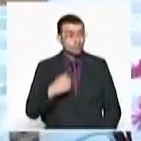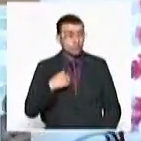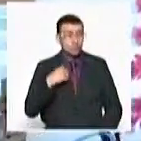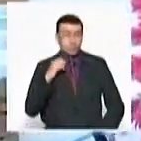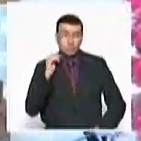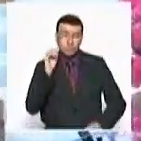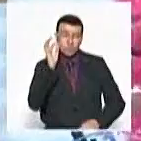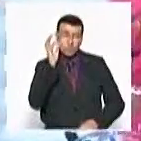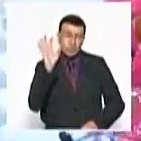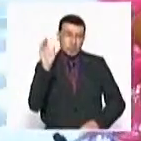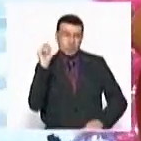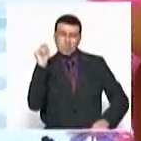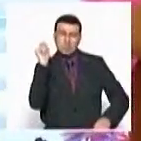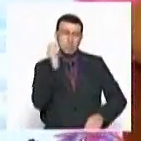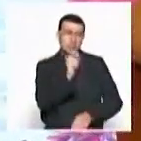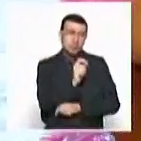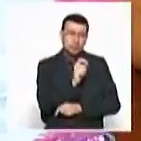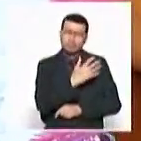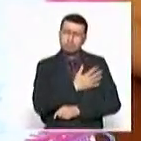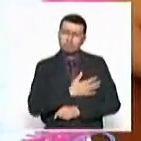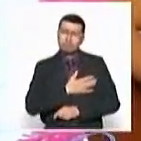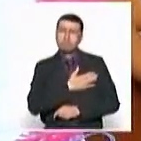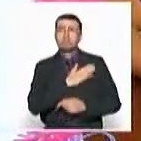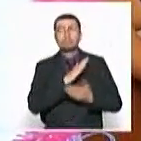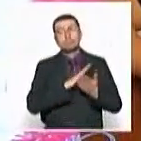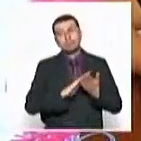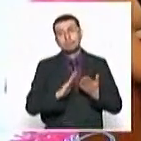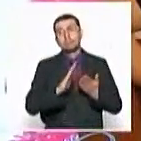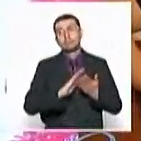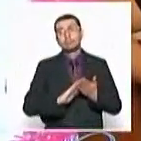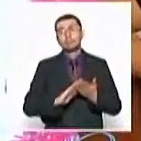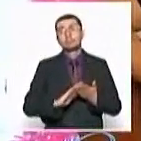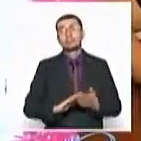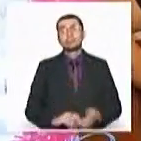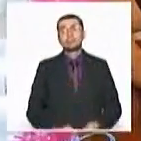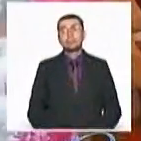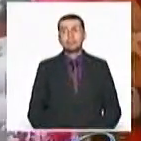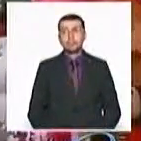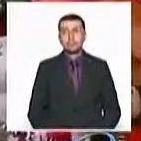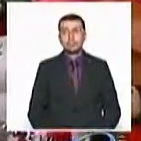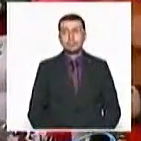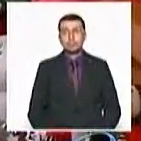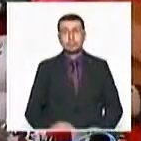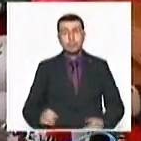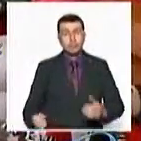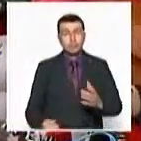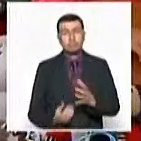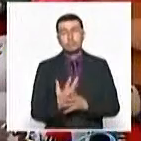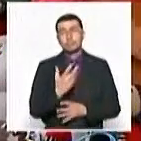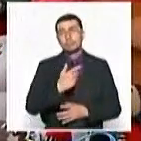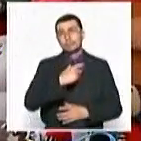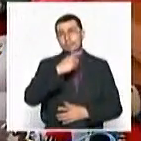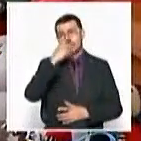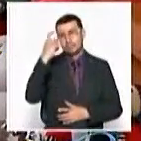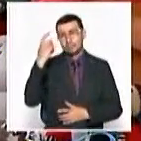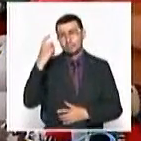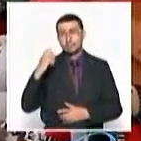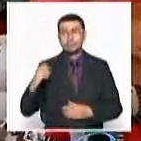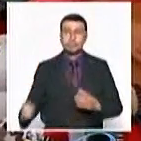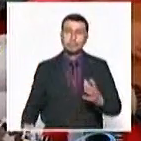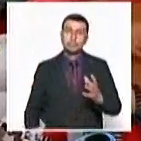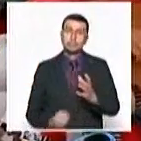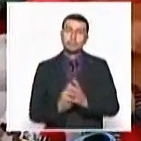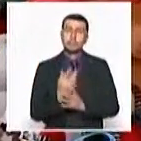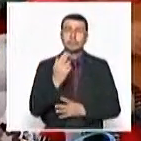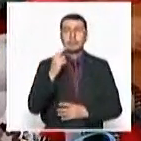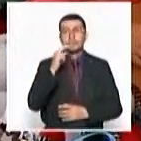ofendido, te pido perdón. Claveles y rosas